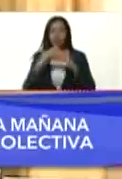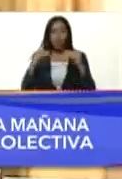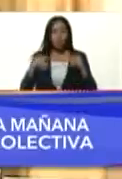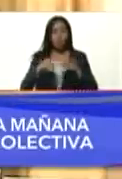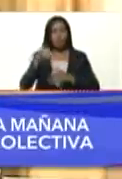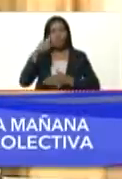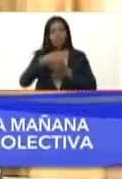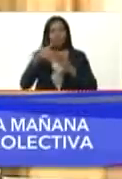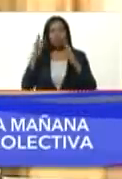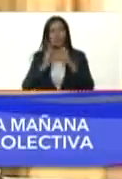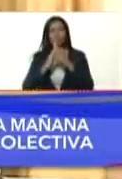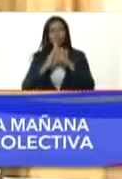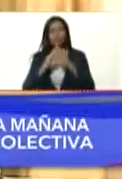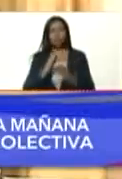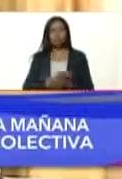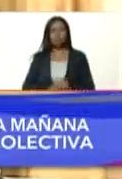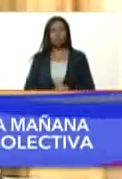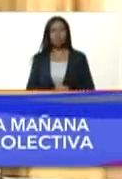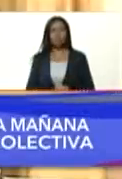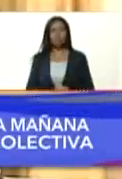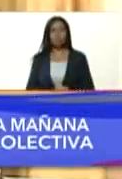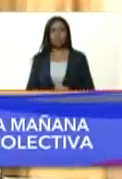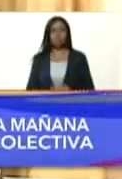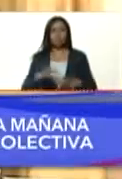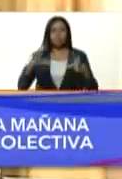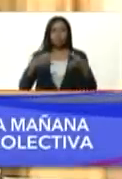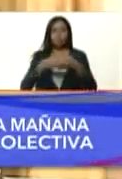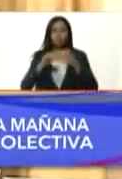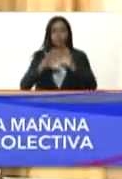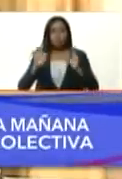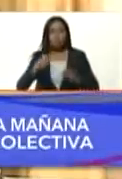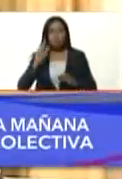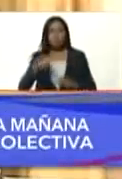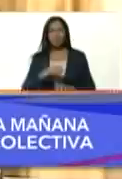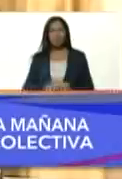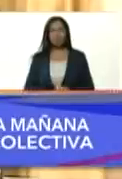cuarentena social, a la cuarentena colectiva.